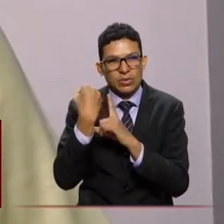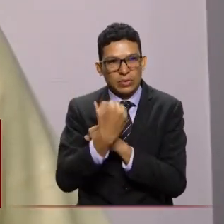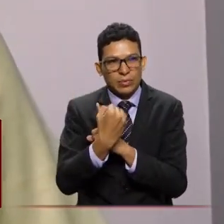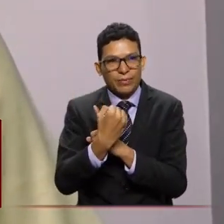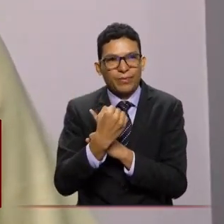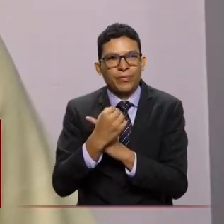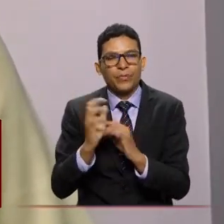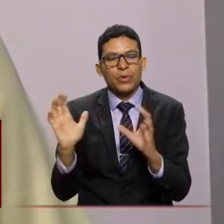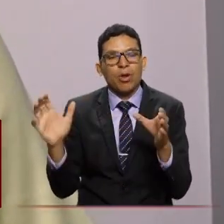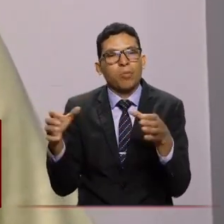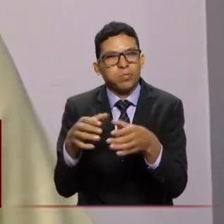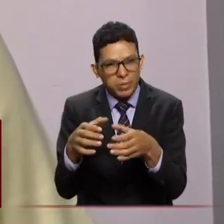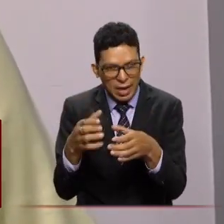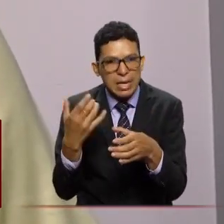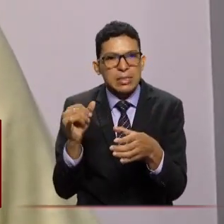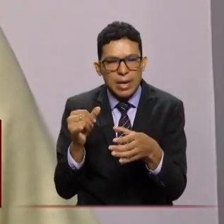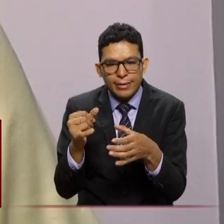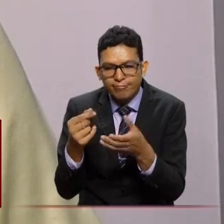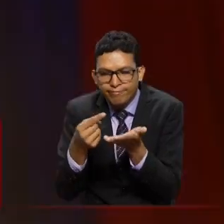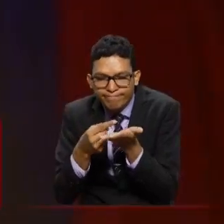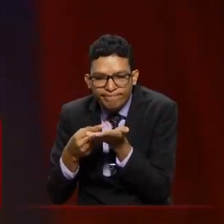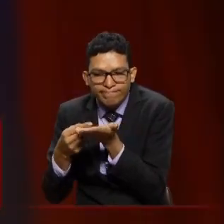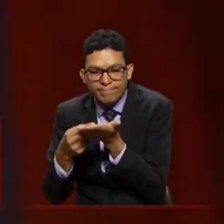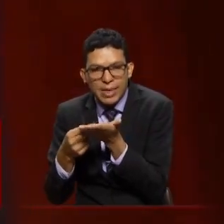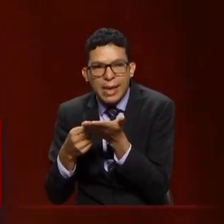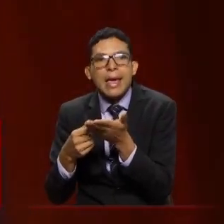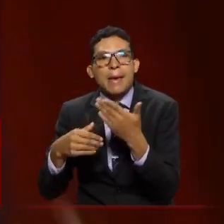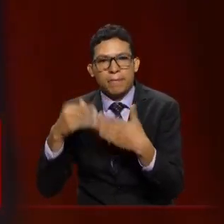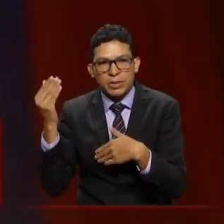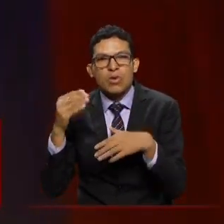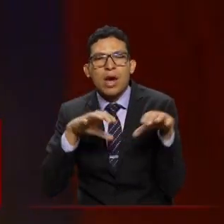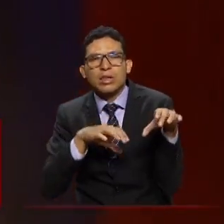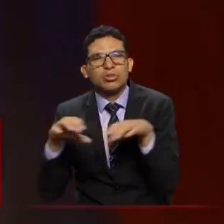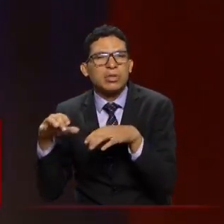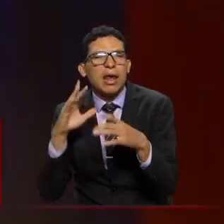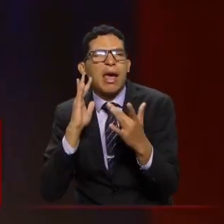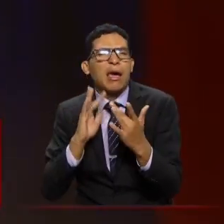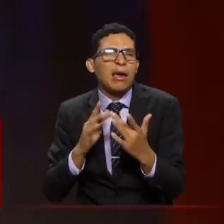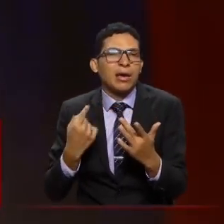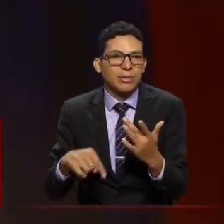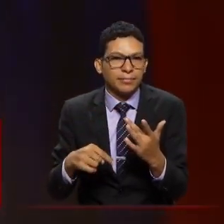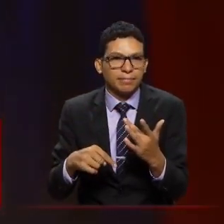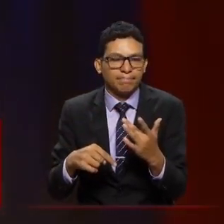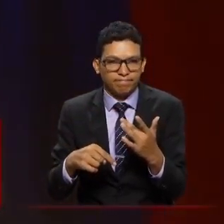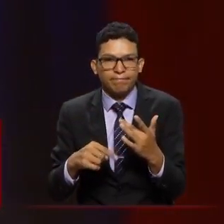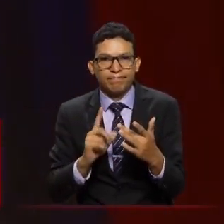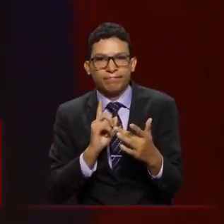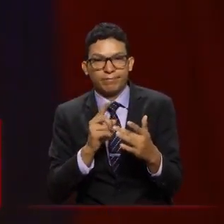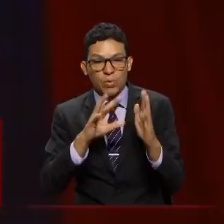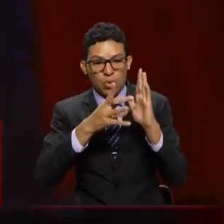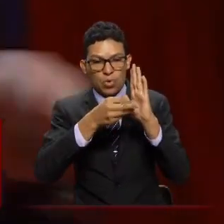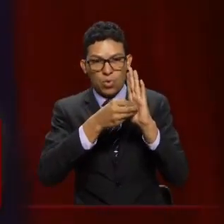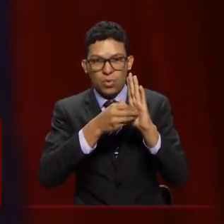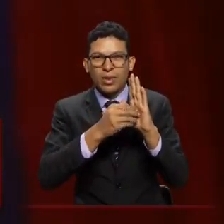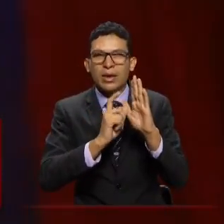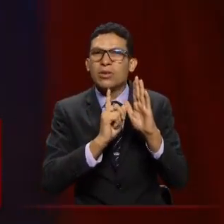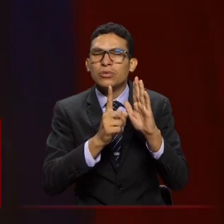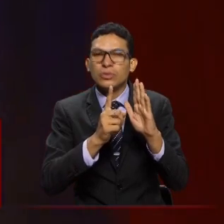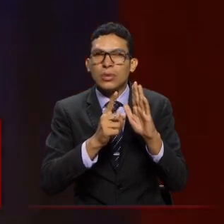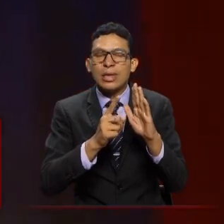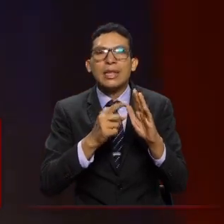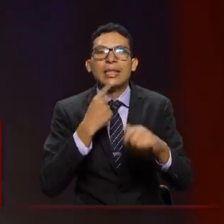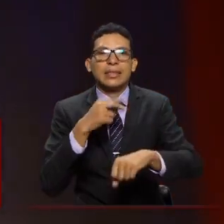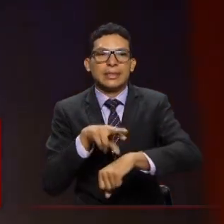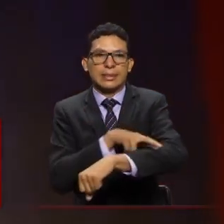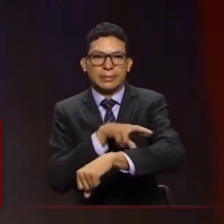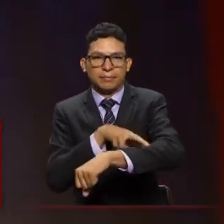un colectivo ya que ha comenzado acciones que tienen que ver con el delito puntual que está en el Código Penal con respecto a